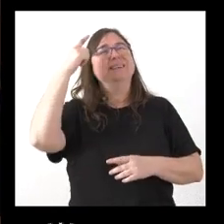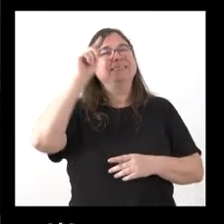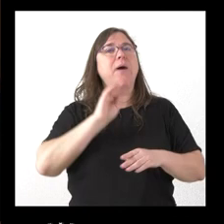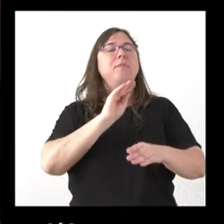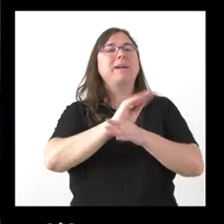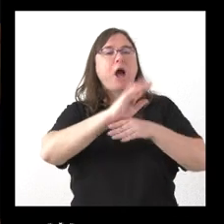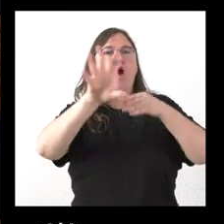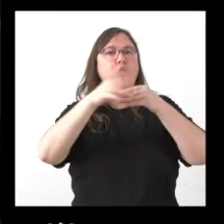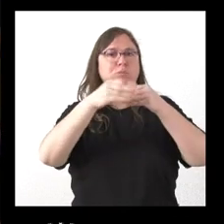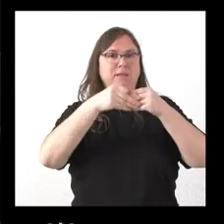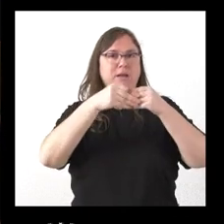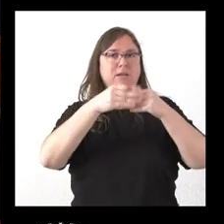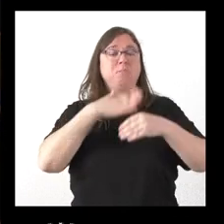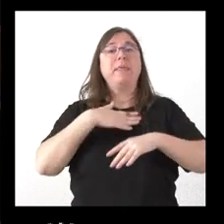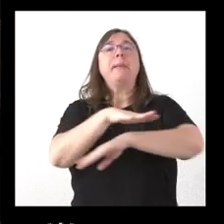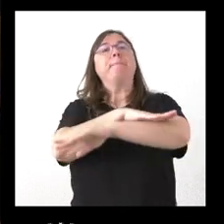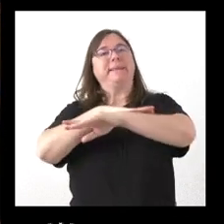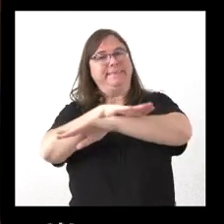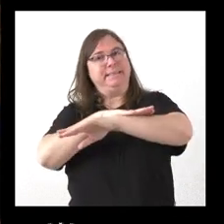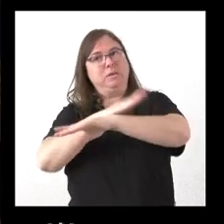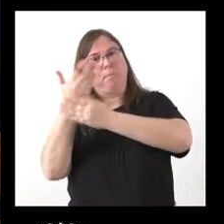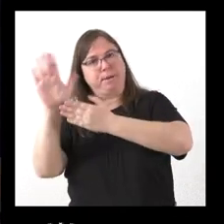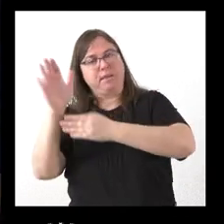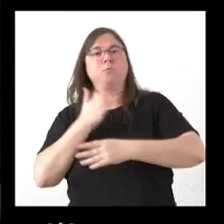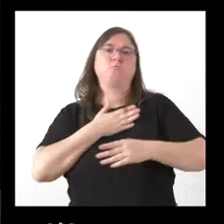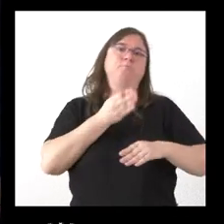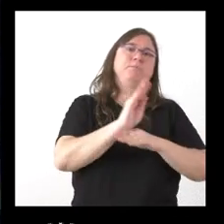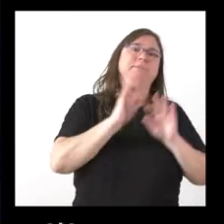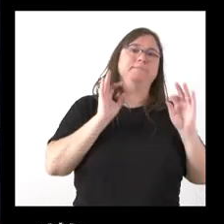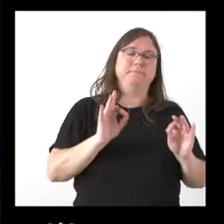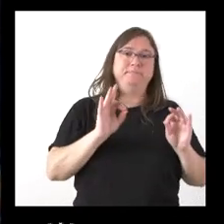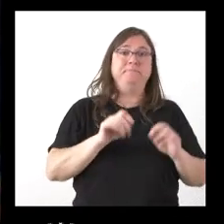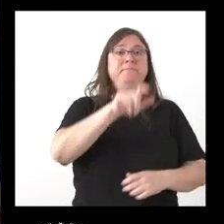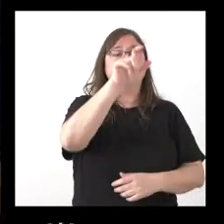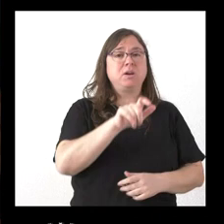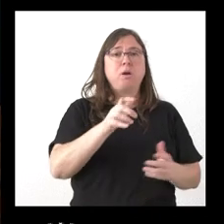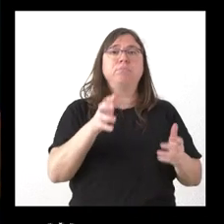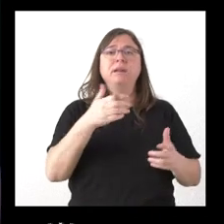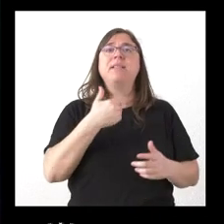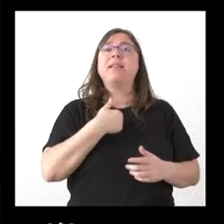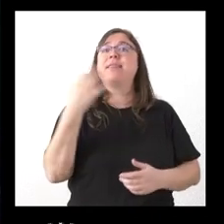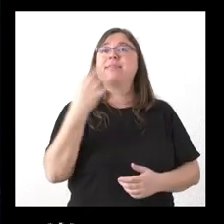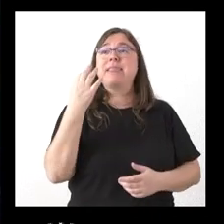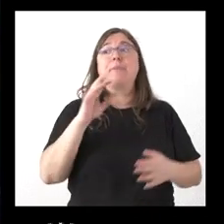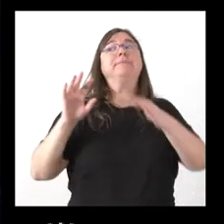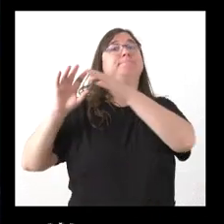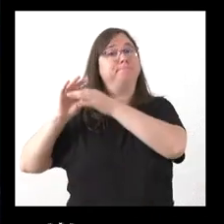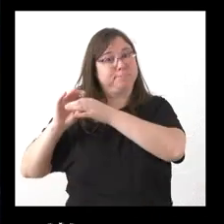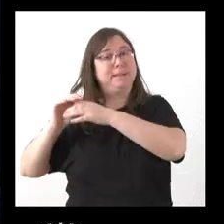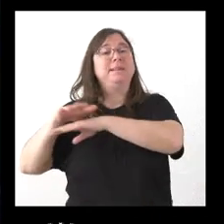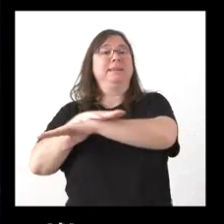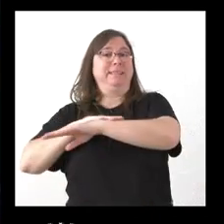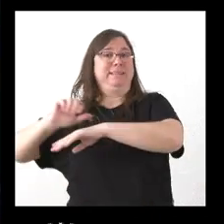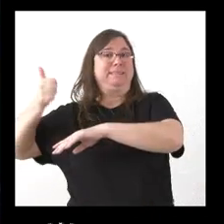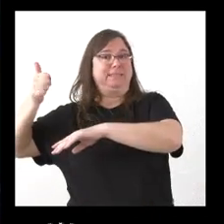a las que pudiera otorgar el Ministerio de Educación los beneficiarios tienen que haber recibido estas becas estatales Y a partir de ahí pueden